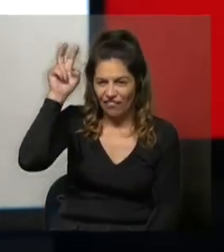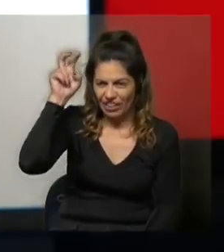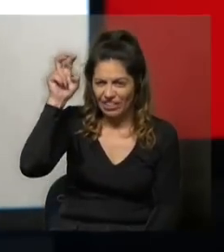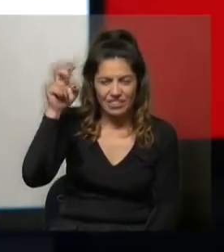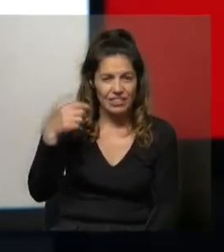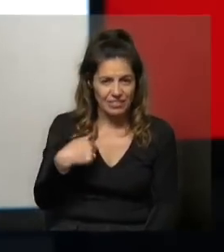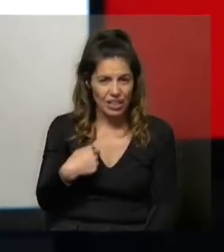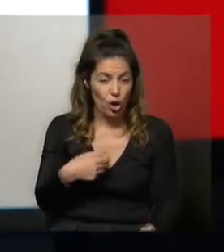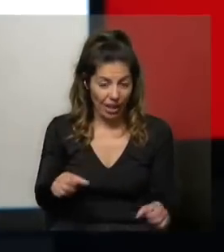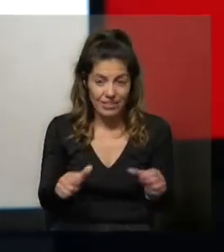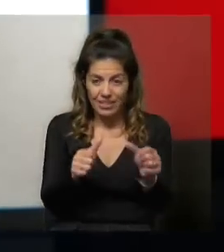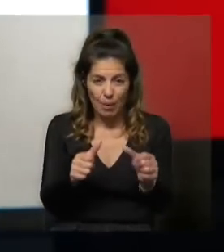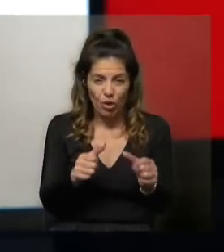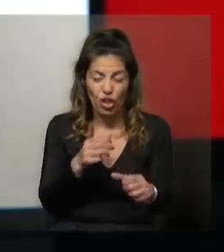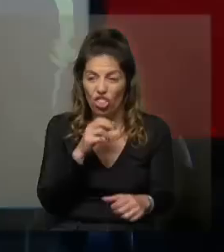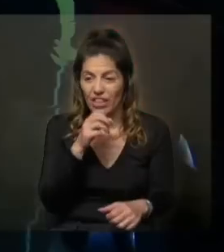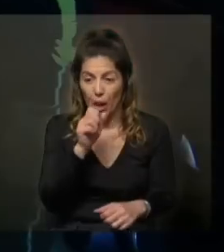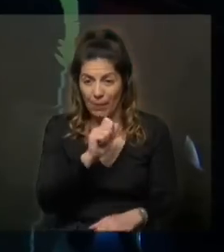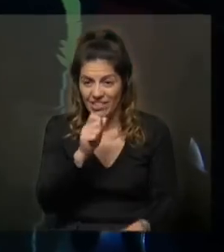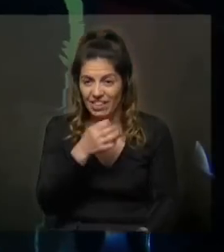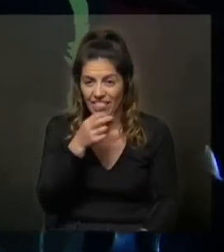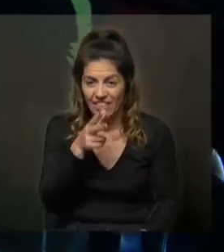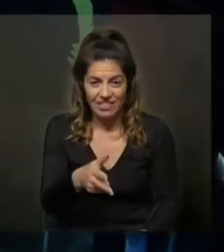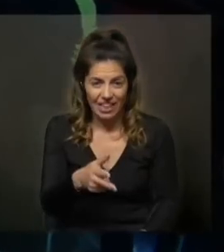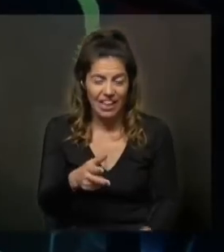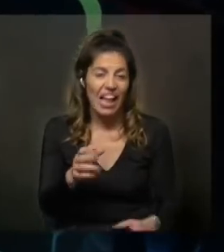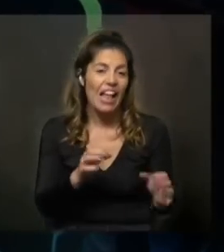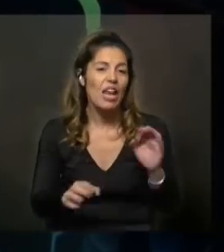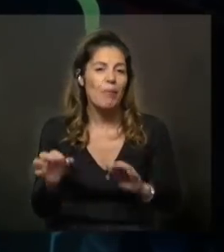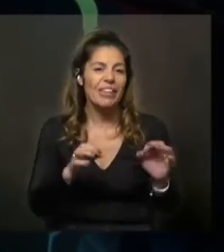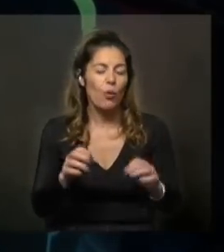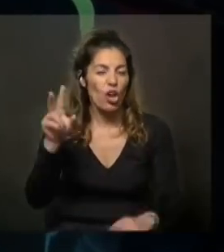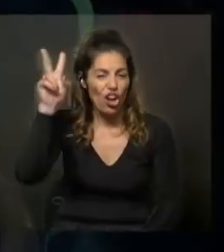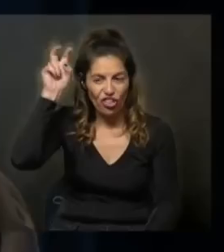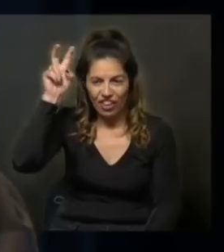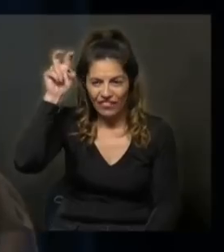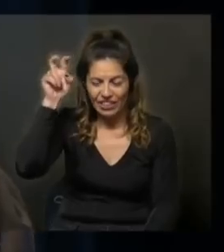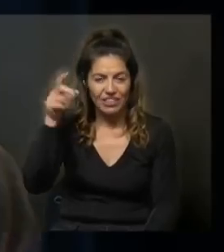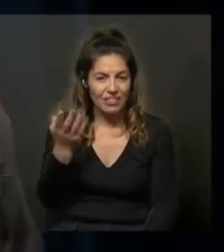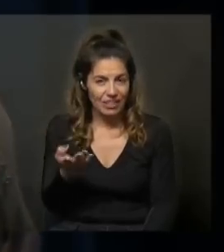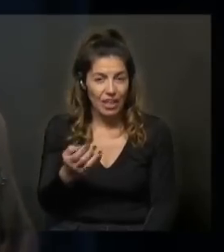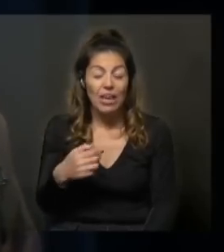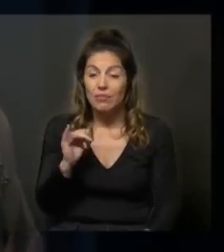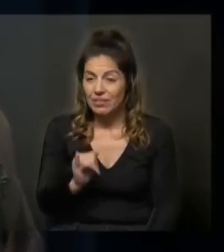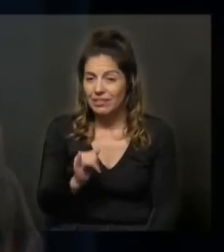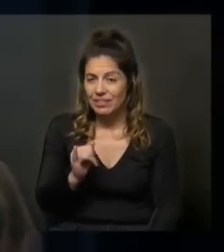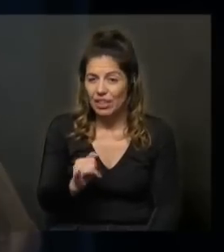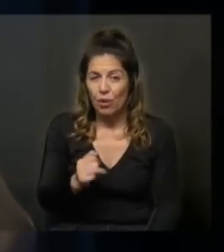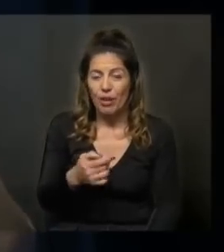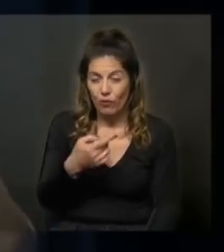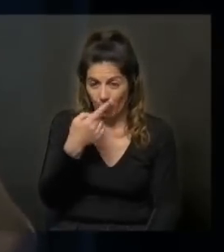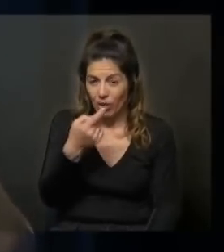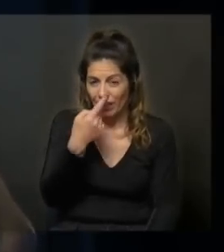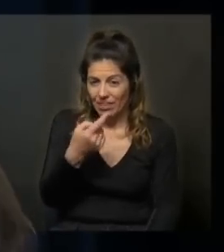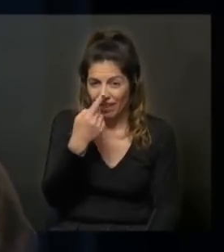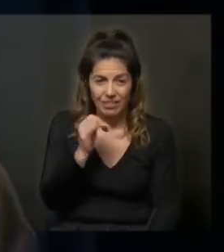ninguneado el espectáculo fue pero pero el público pero es muy interesante porque no sé si si logró tener algún